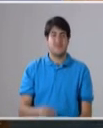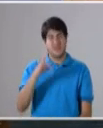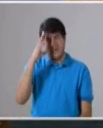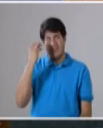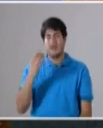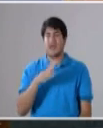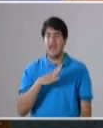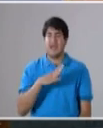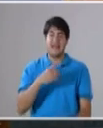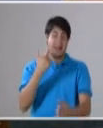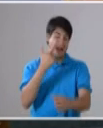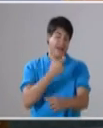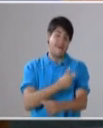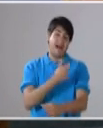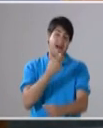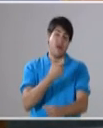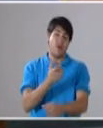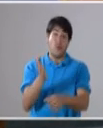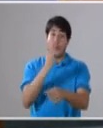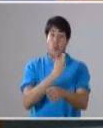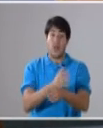vacuna ellos y la enfermedad está allá?